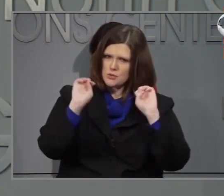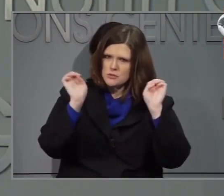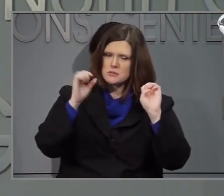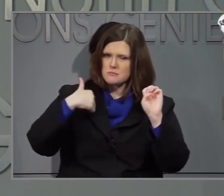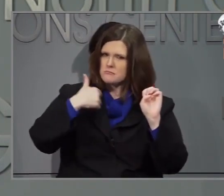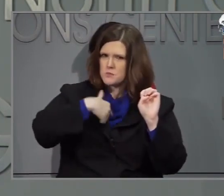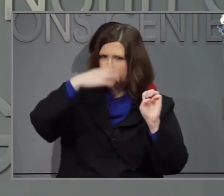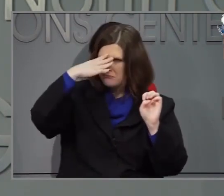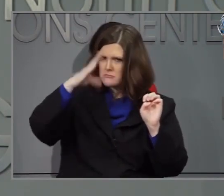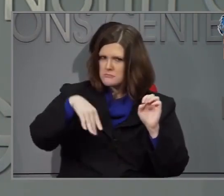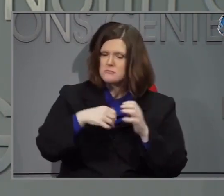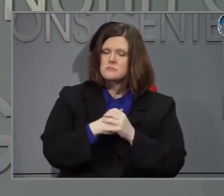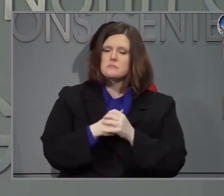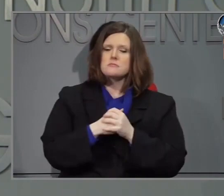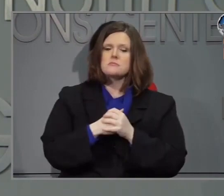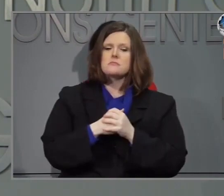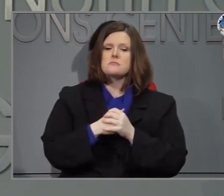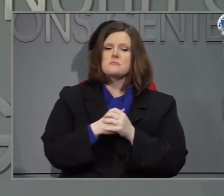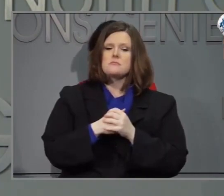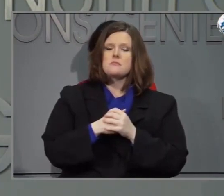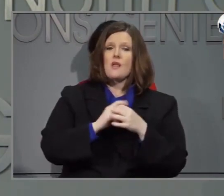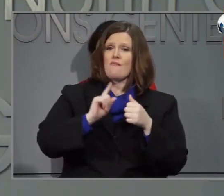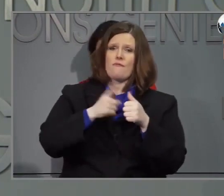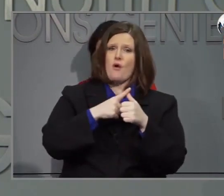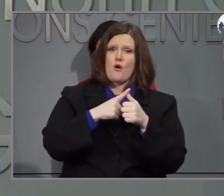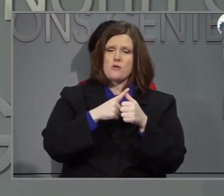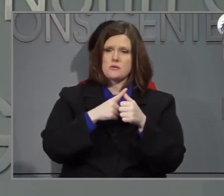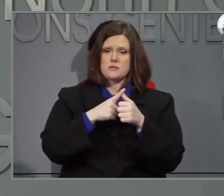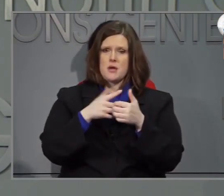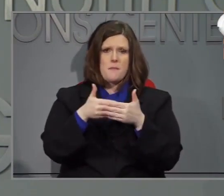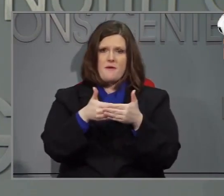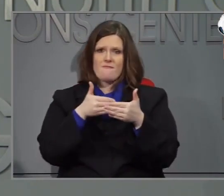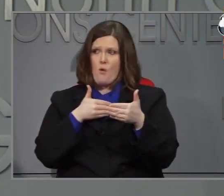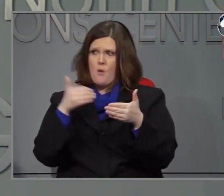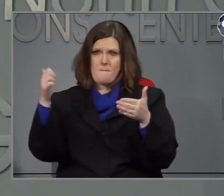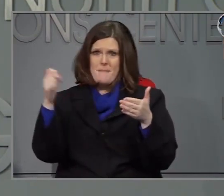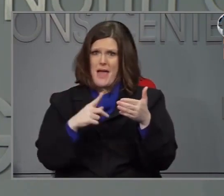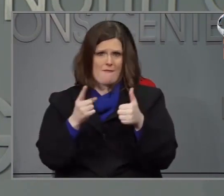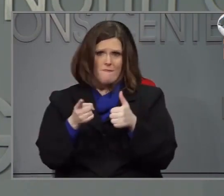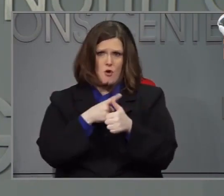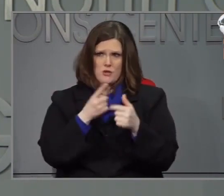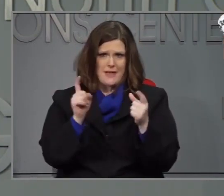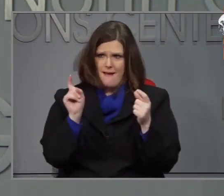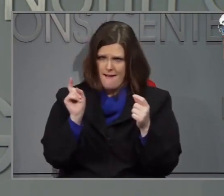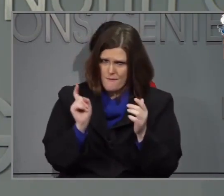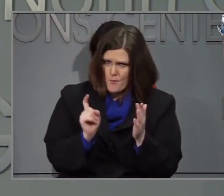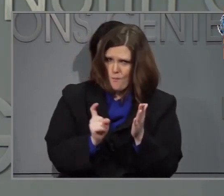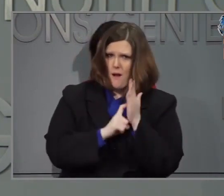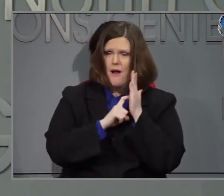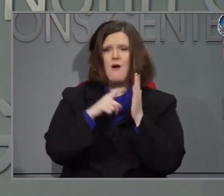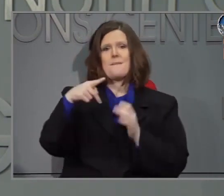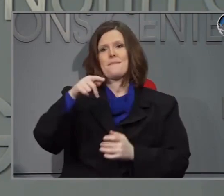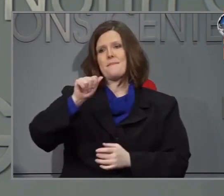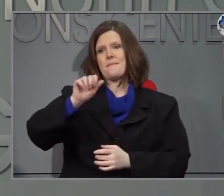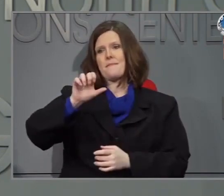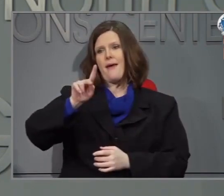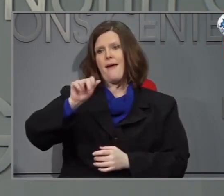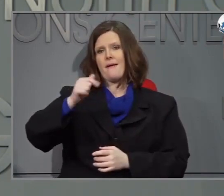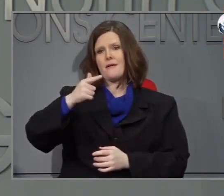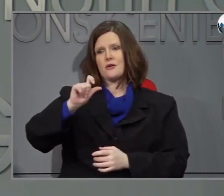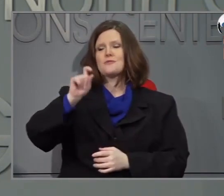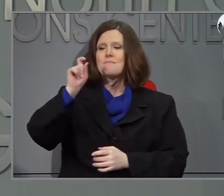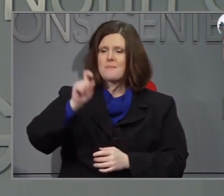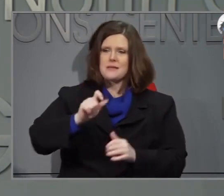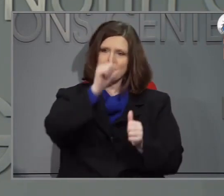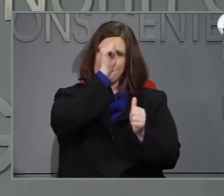colaborar junta la primera cosa que necesitamos hacer antes de que regrese nuestra legislatura es de que tenemos que tener